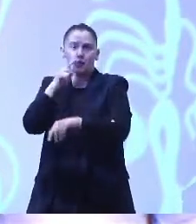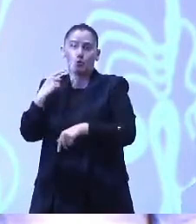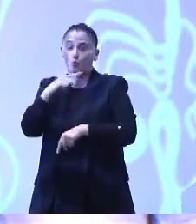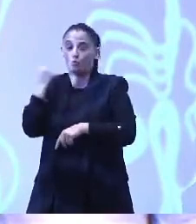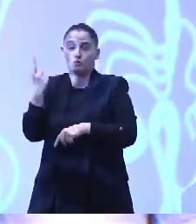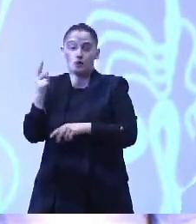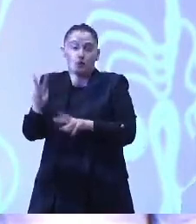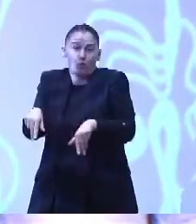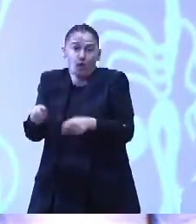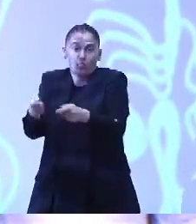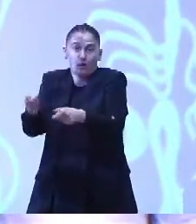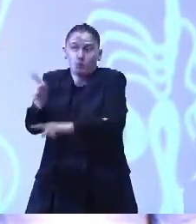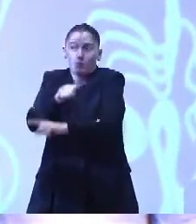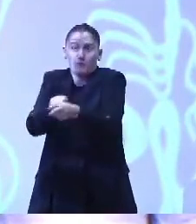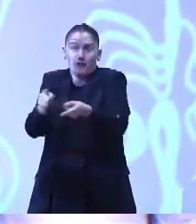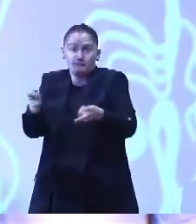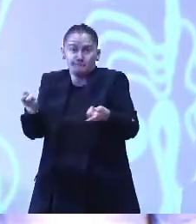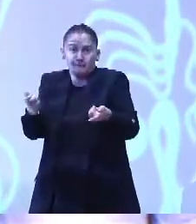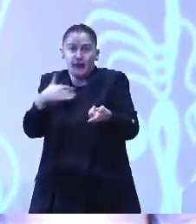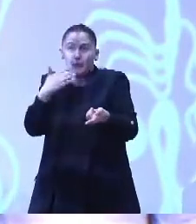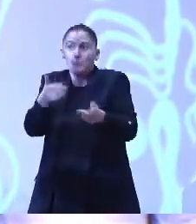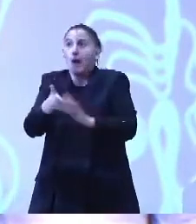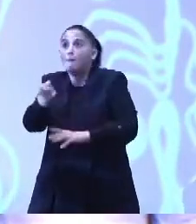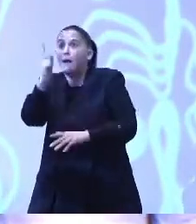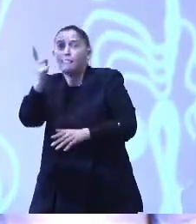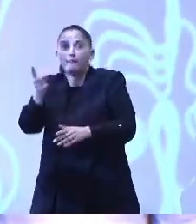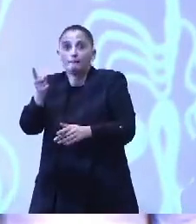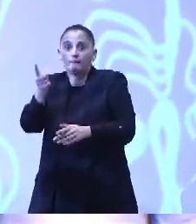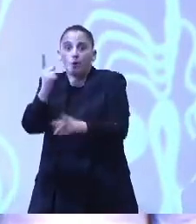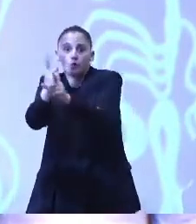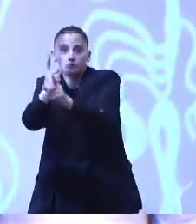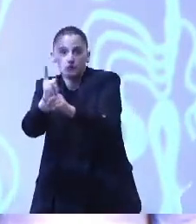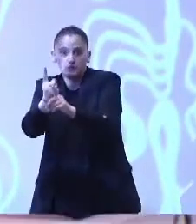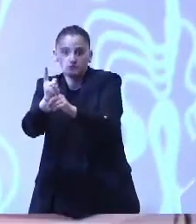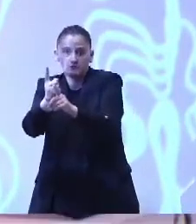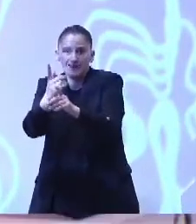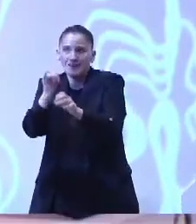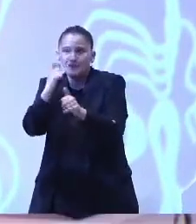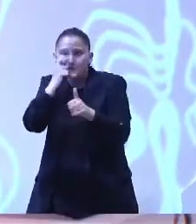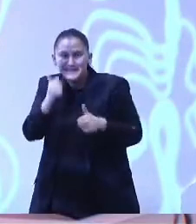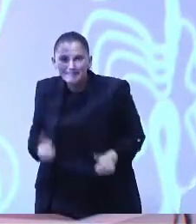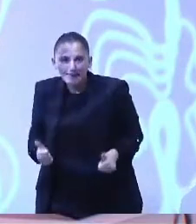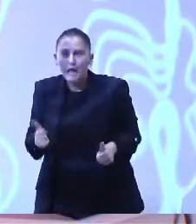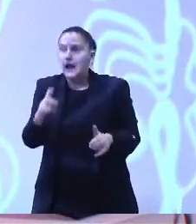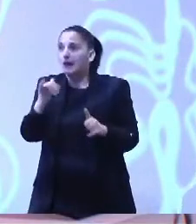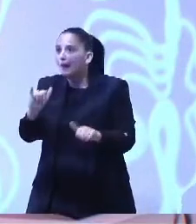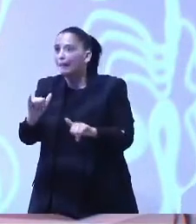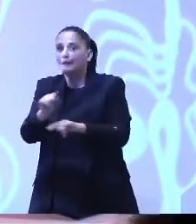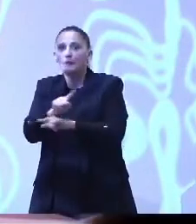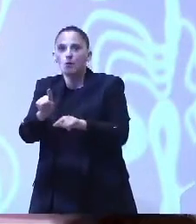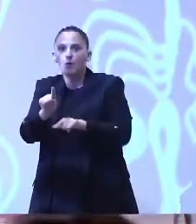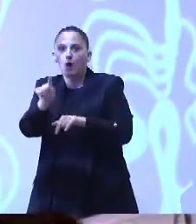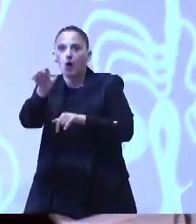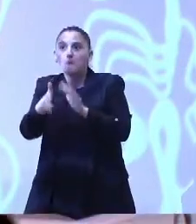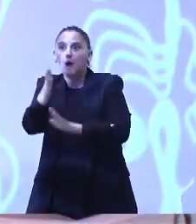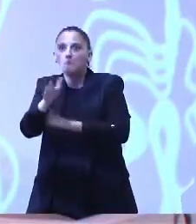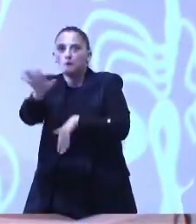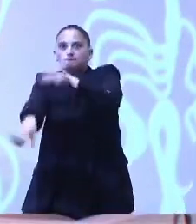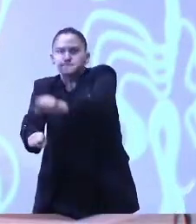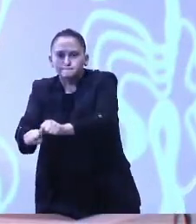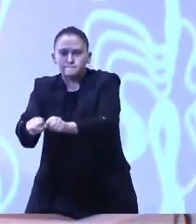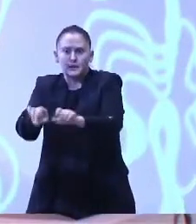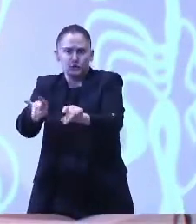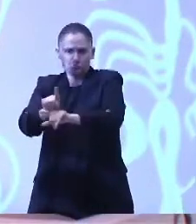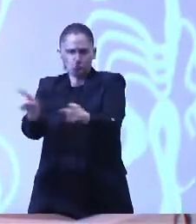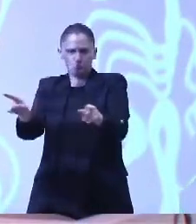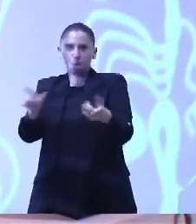Rusia, ¿no? Nunca fue una amenaza, mucho menos una amenaza física ni tampoco territorial, ¿no? Y por